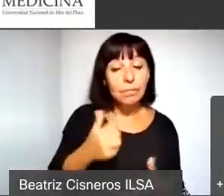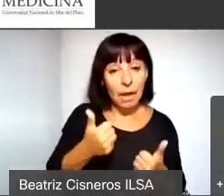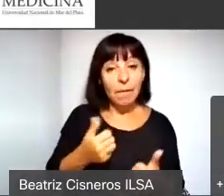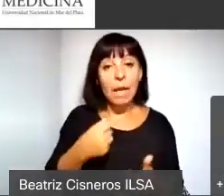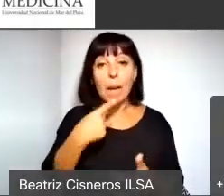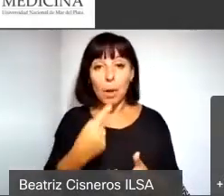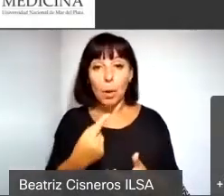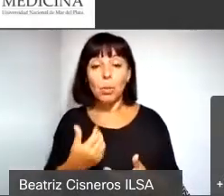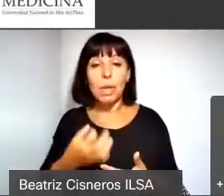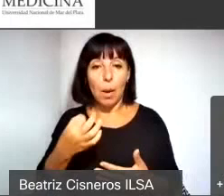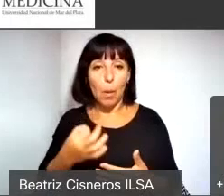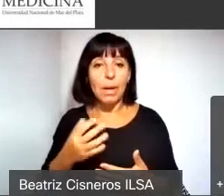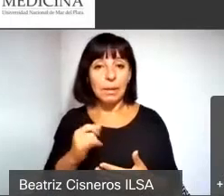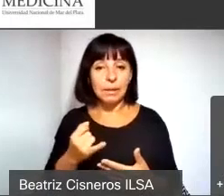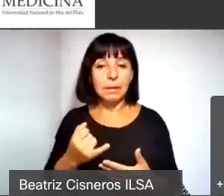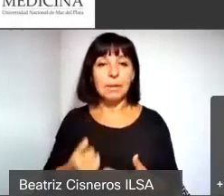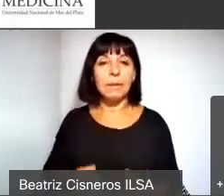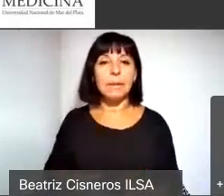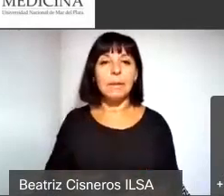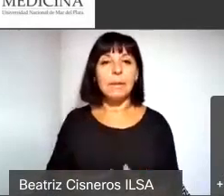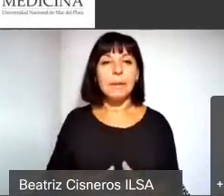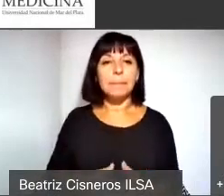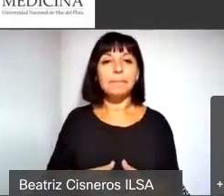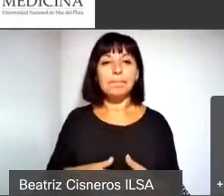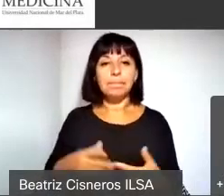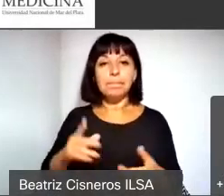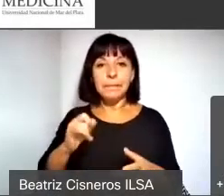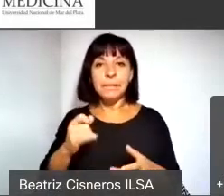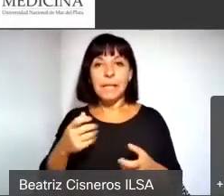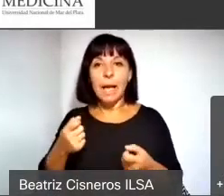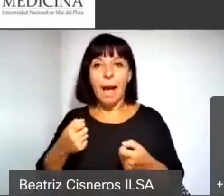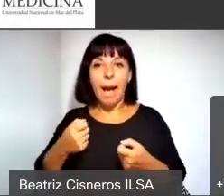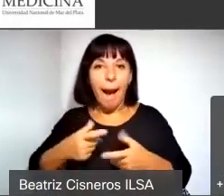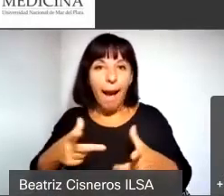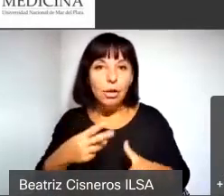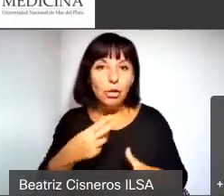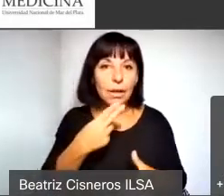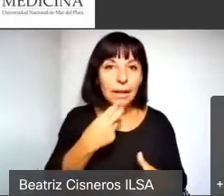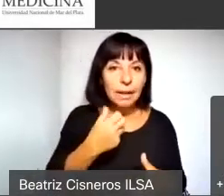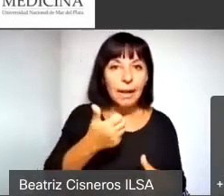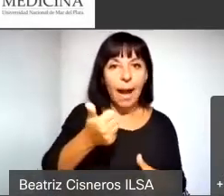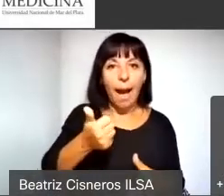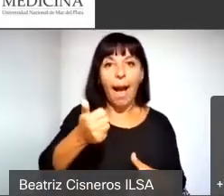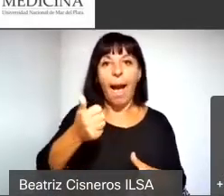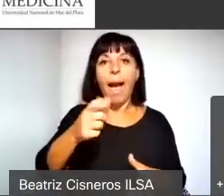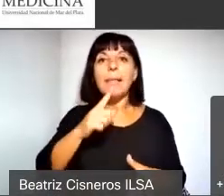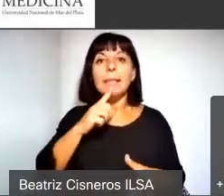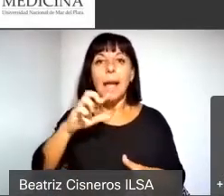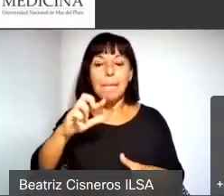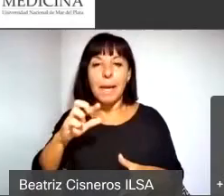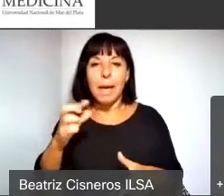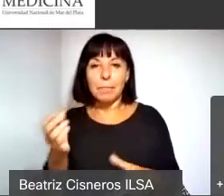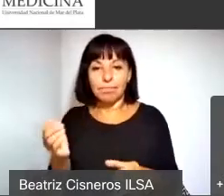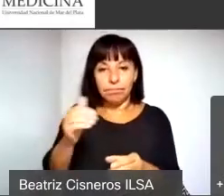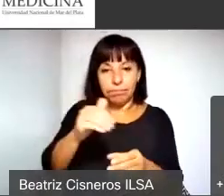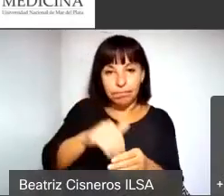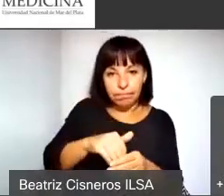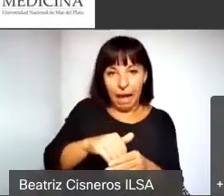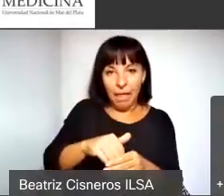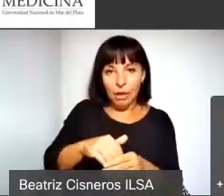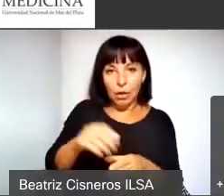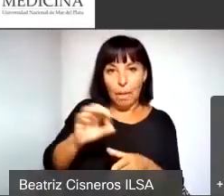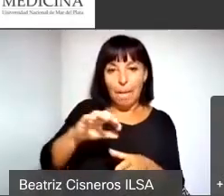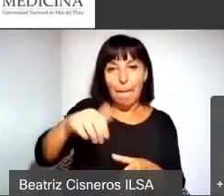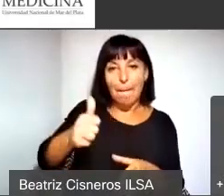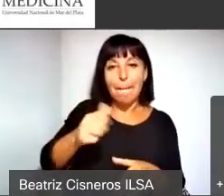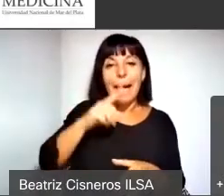pregunta, sí. Para la célula supone un gasto de energía, un consumo de ATP, poder internalizar ese tipo de material, ya sea sólido o